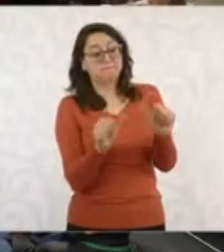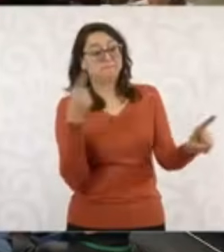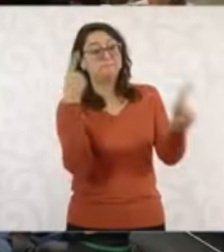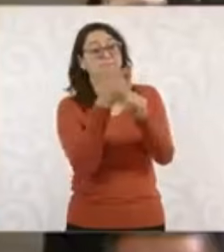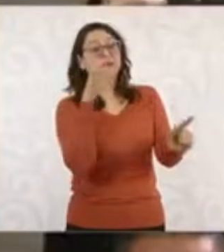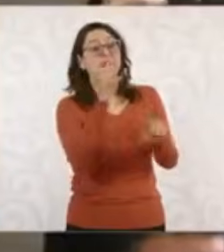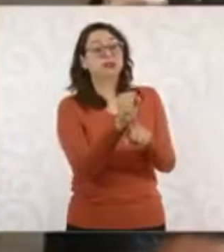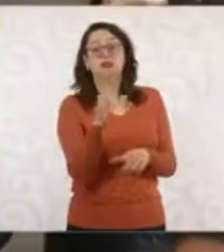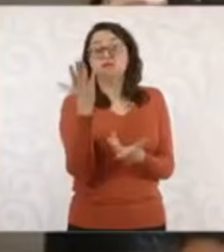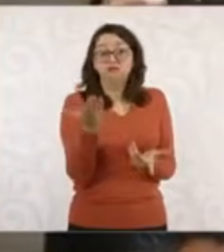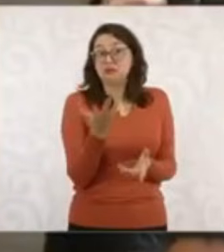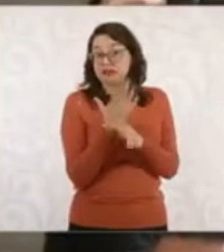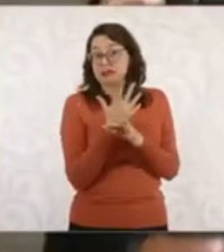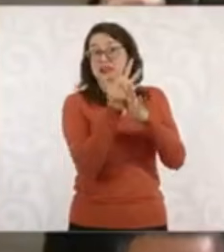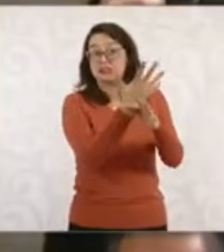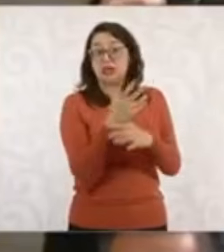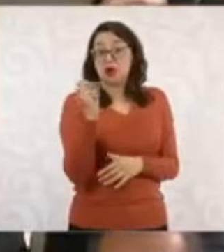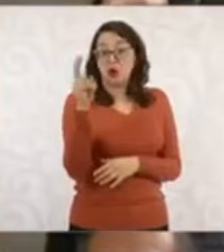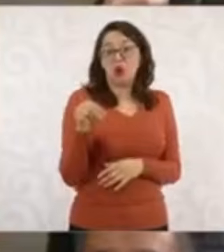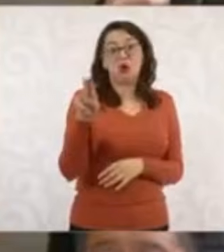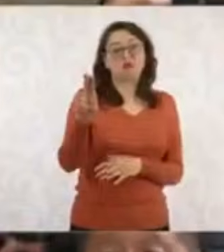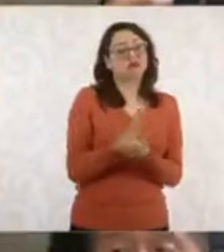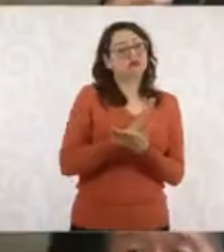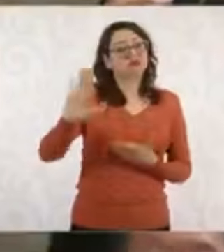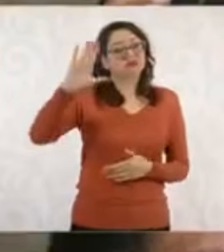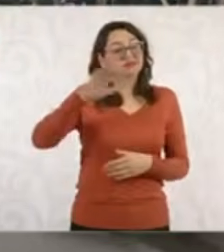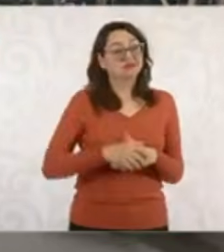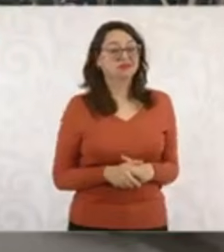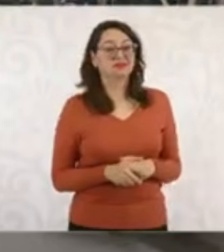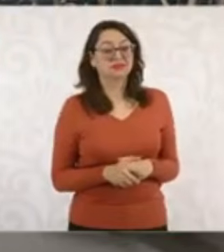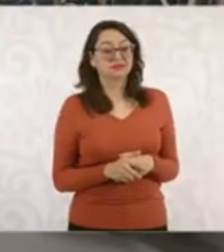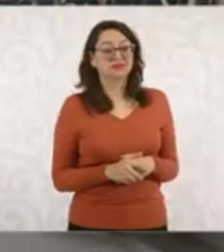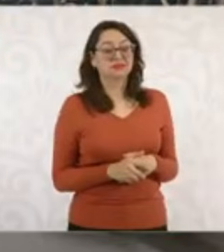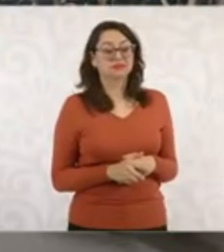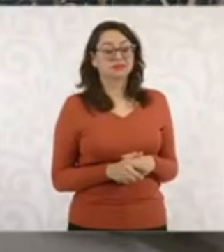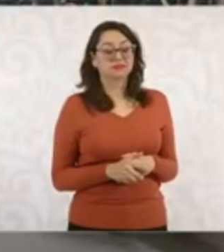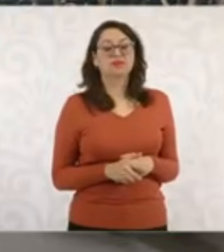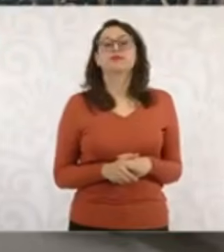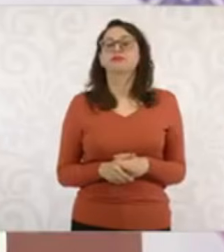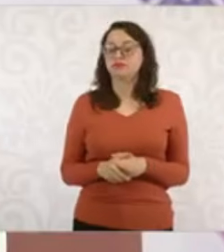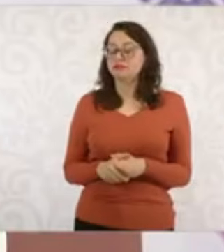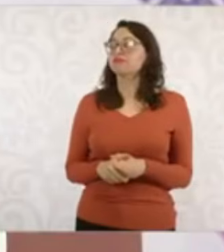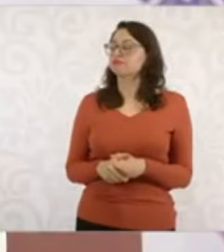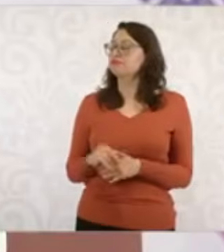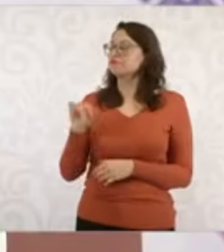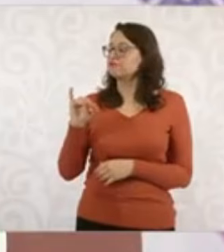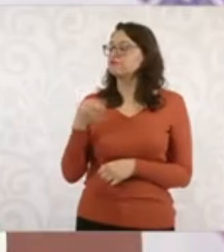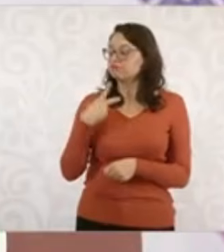podría sustituir incluso actuar de manera paralela que Naciones Unidas. sí recibimos la